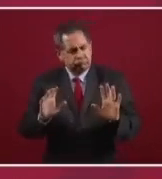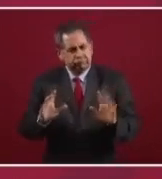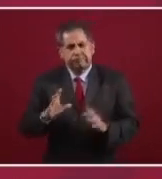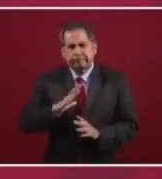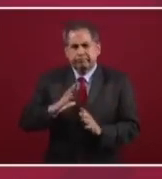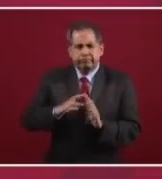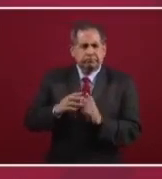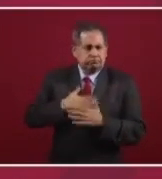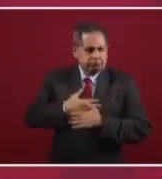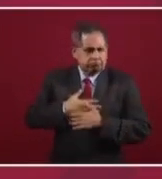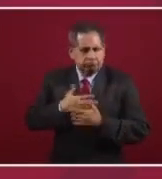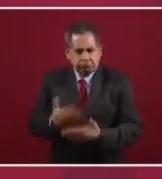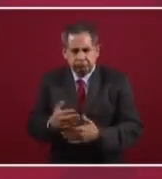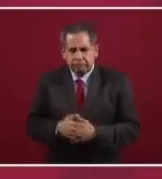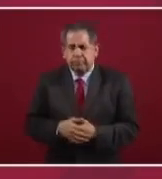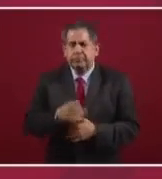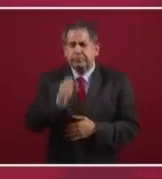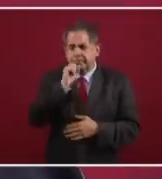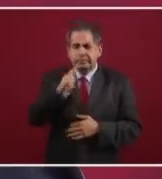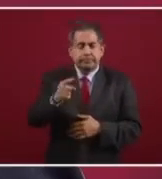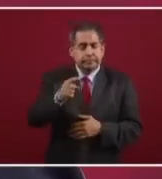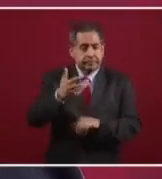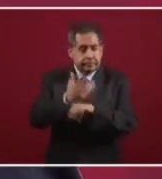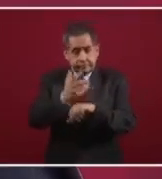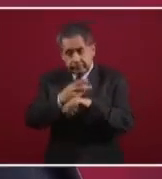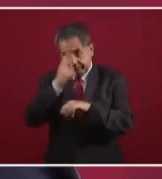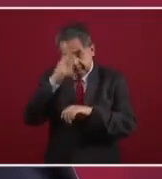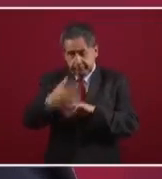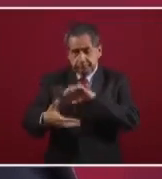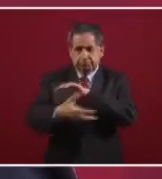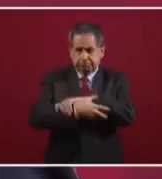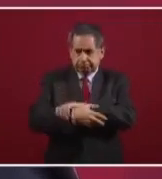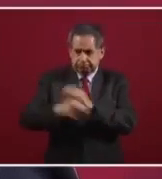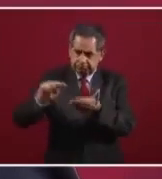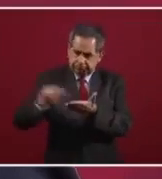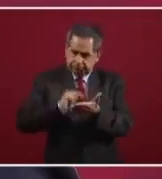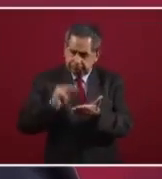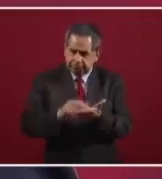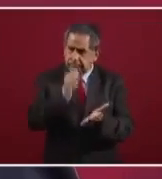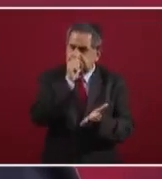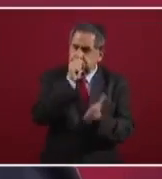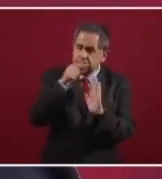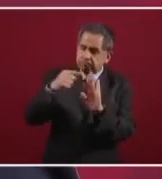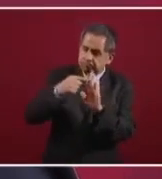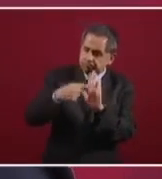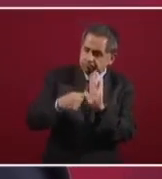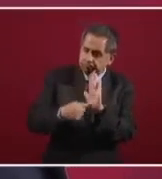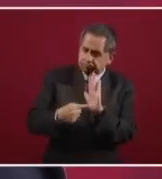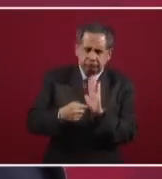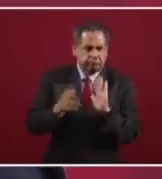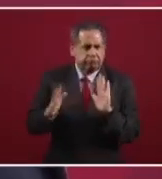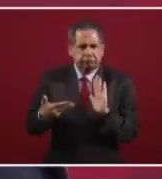disposición de parte nuestra. Además, existen convenios de colaboración en materia financiera.